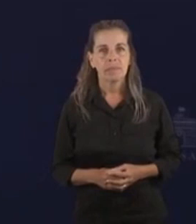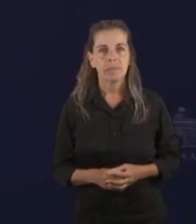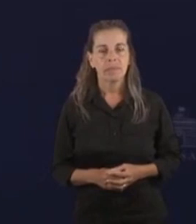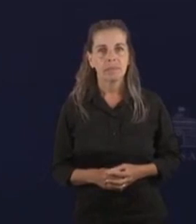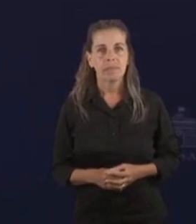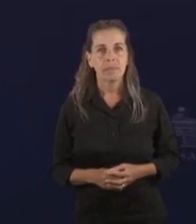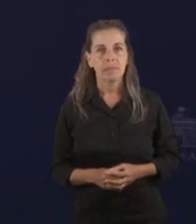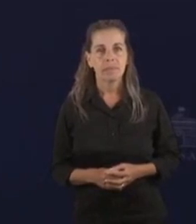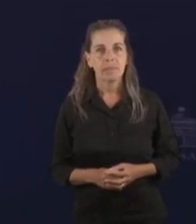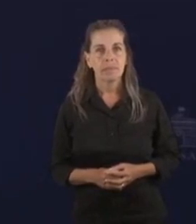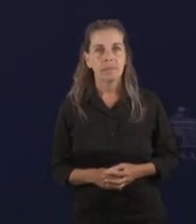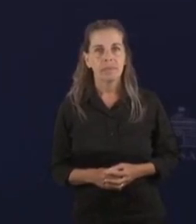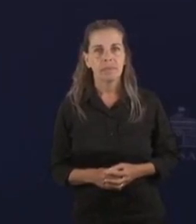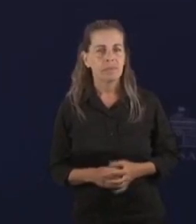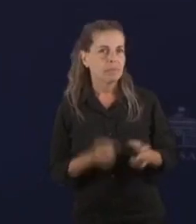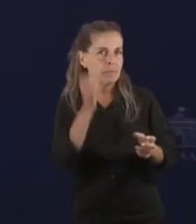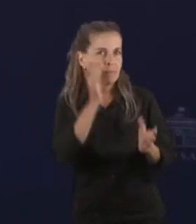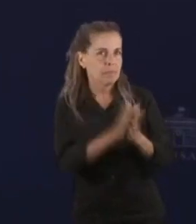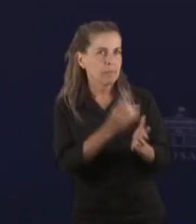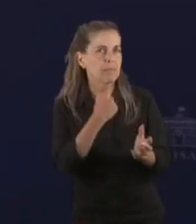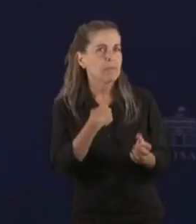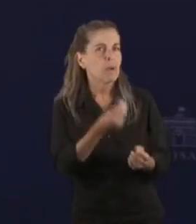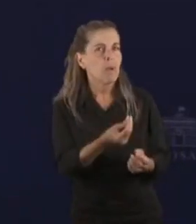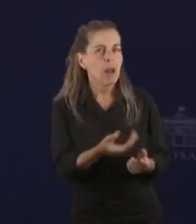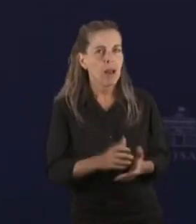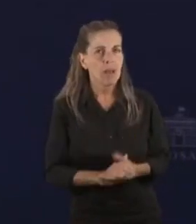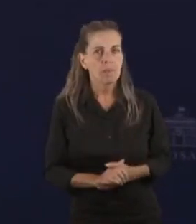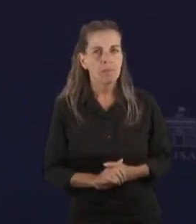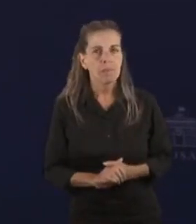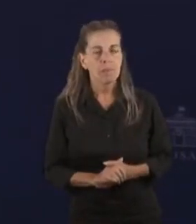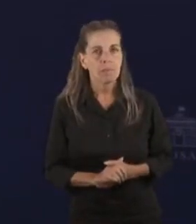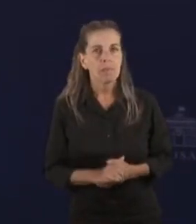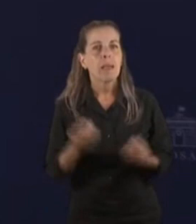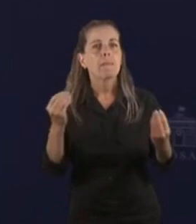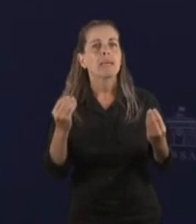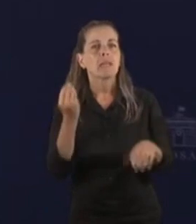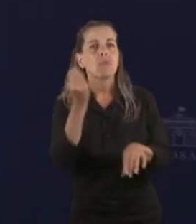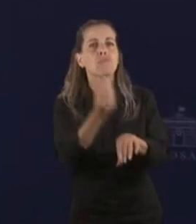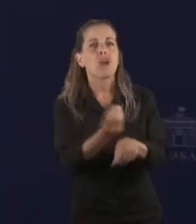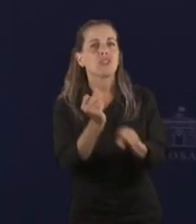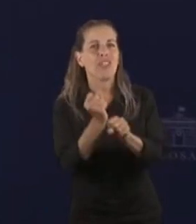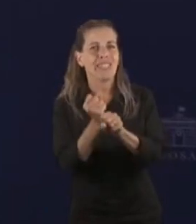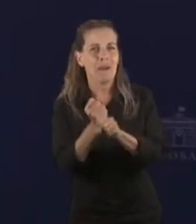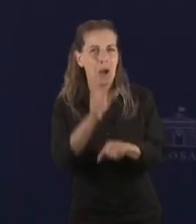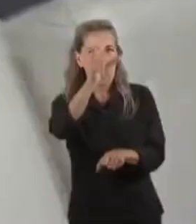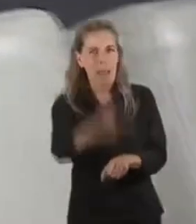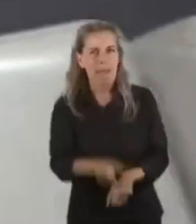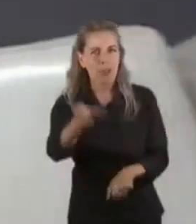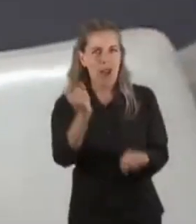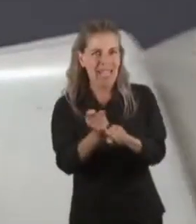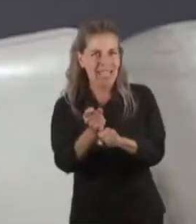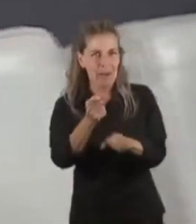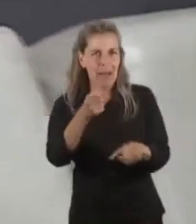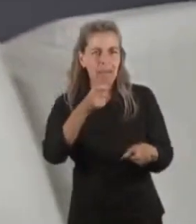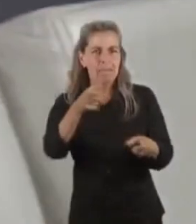adicional cuál er Discúlpame cuál er laedad laboral su precariedad en términos de contrato la precariedad en términos